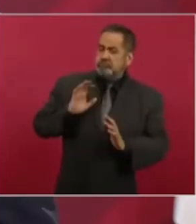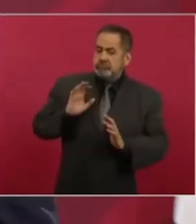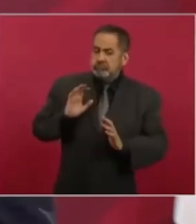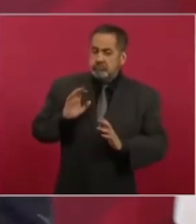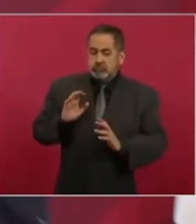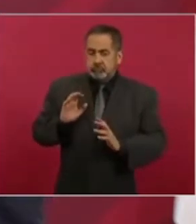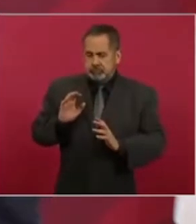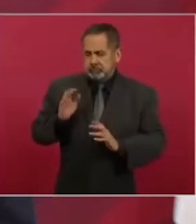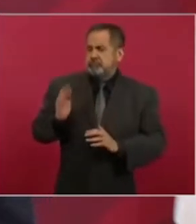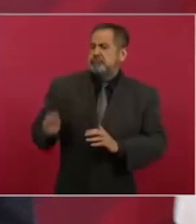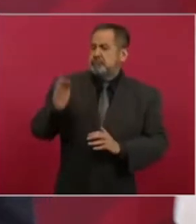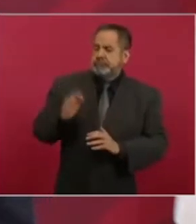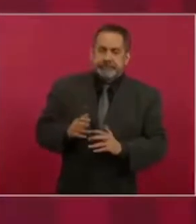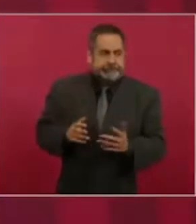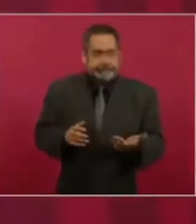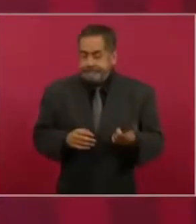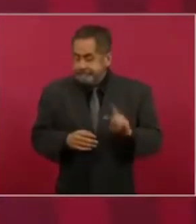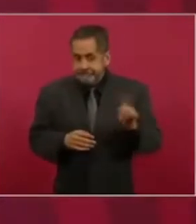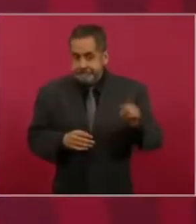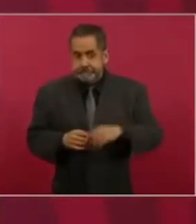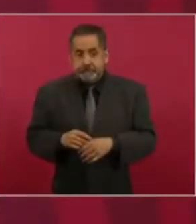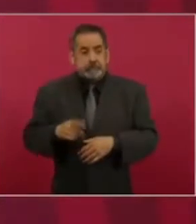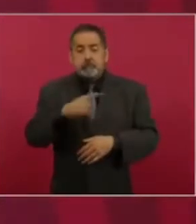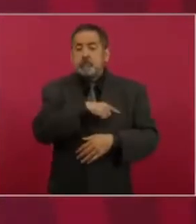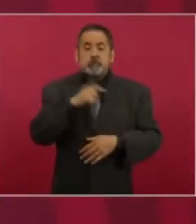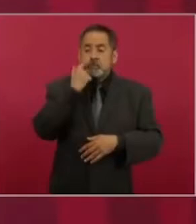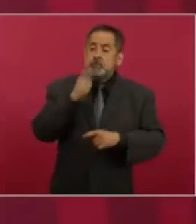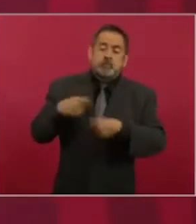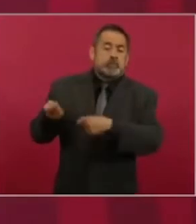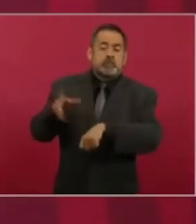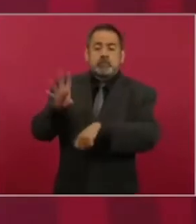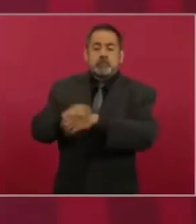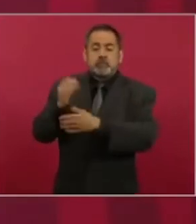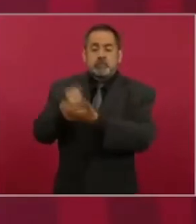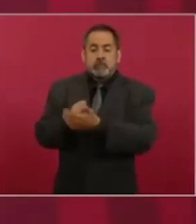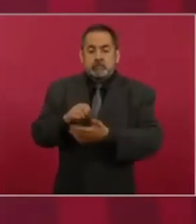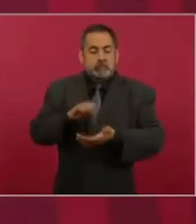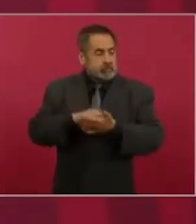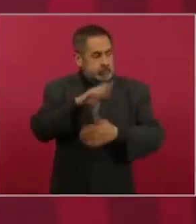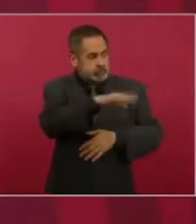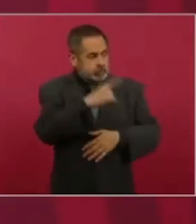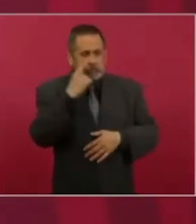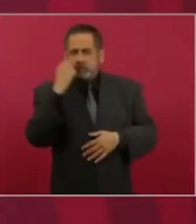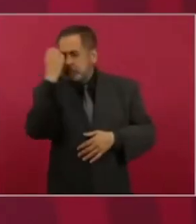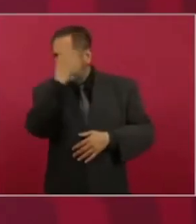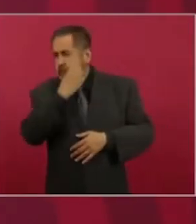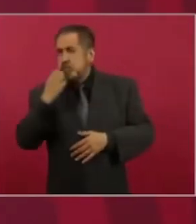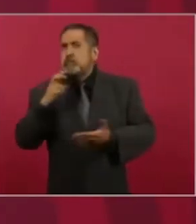robar. No quieren, por ejemplo, aceptar los avalúos.